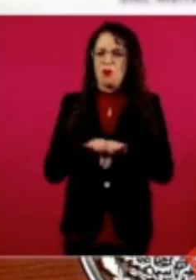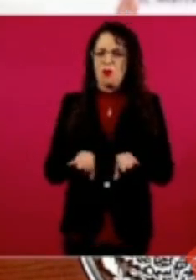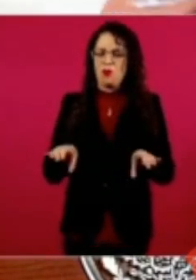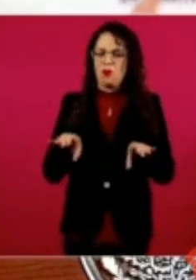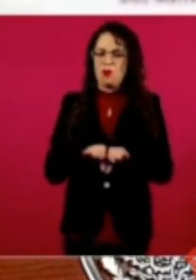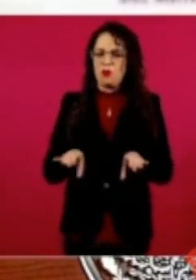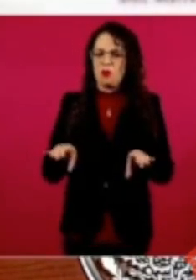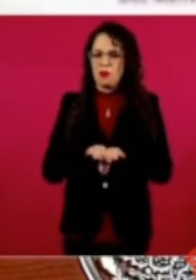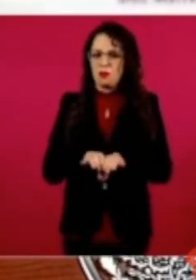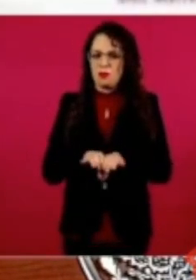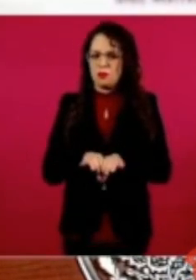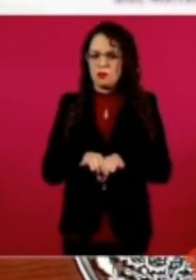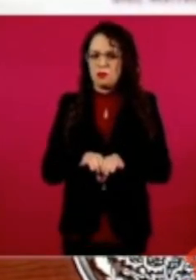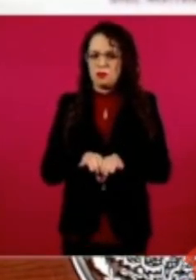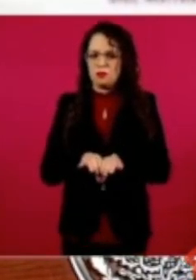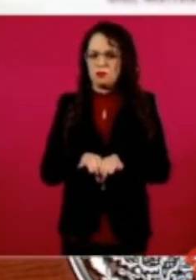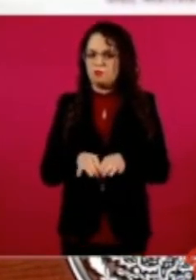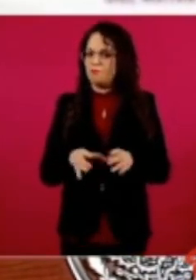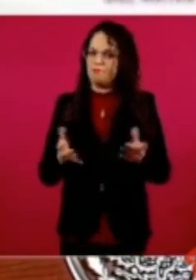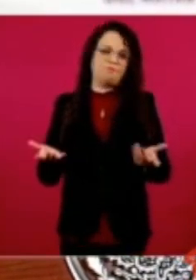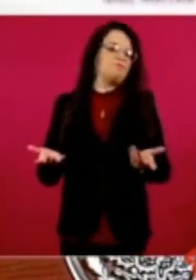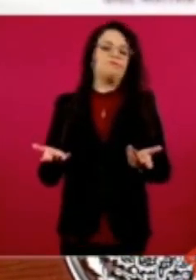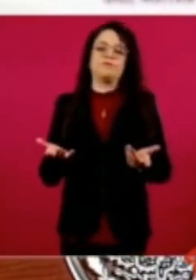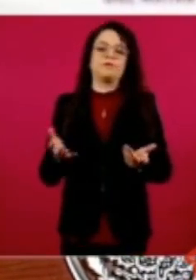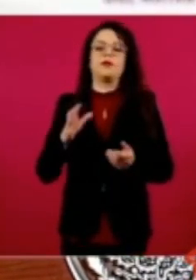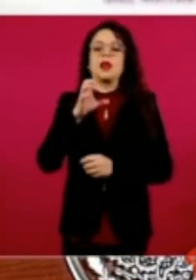que la elección